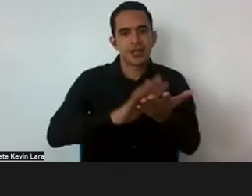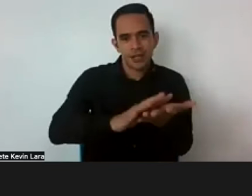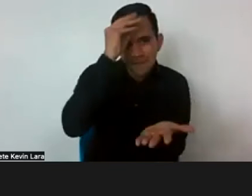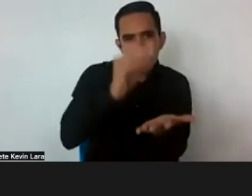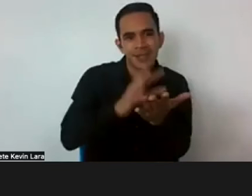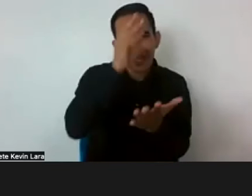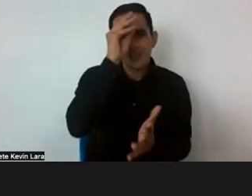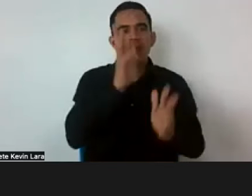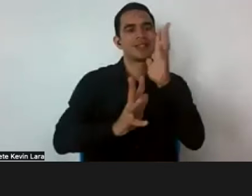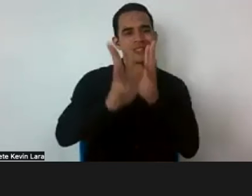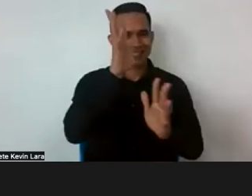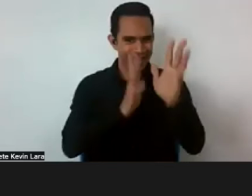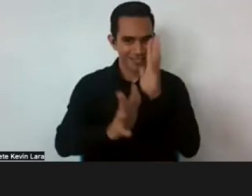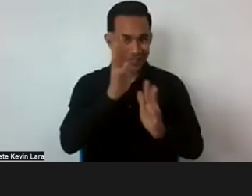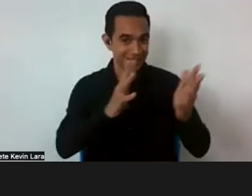señas.